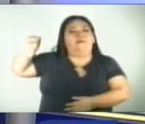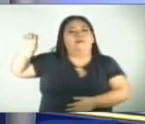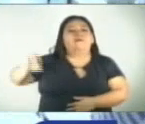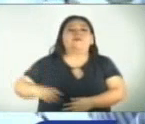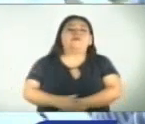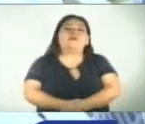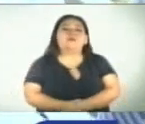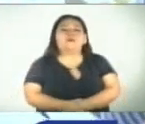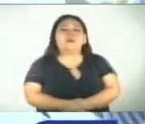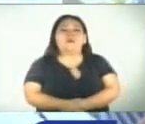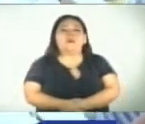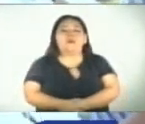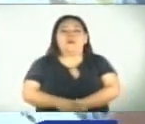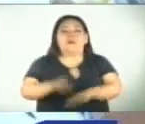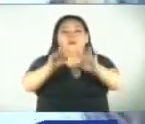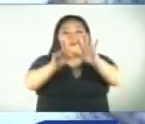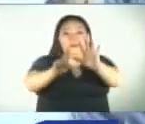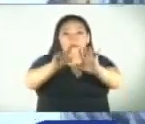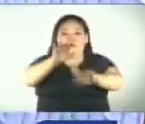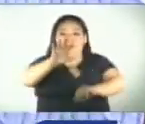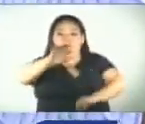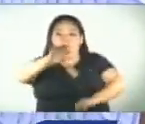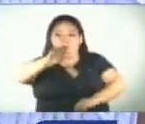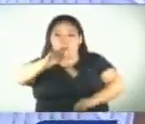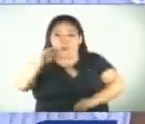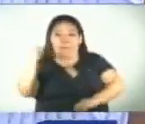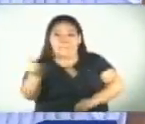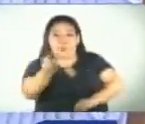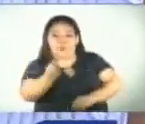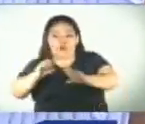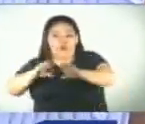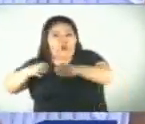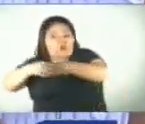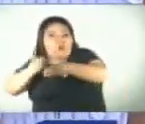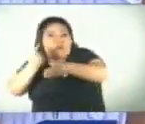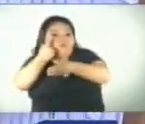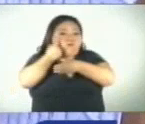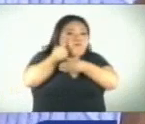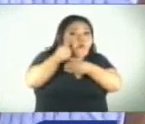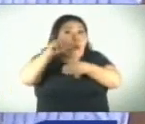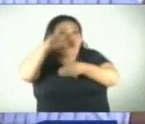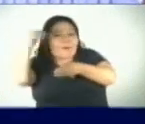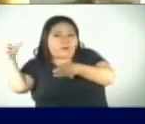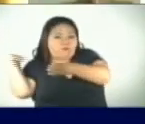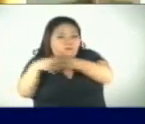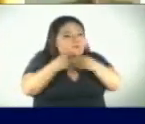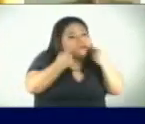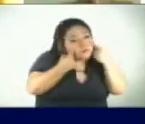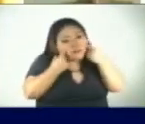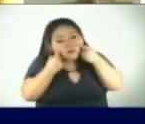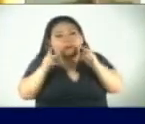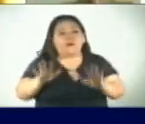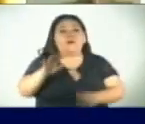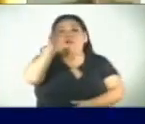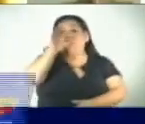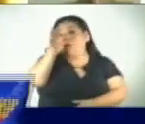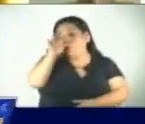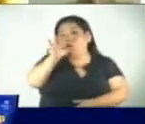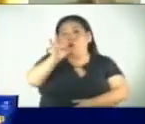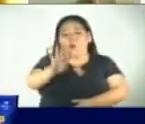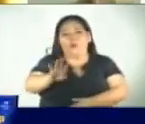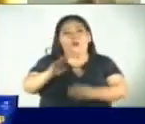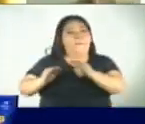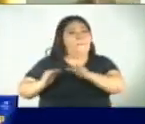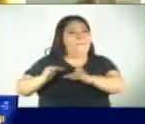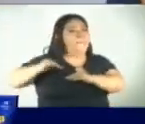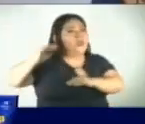Cerca de 650 observadores internacionales estarán presentes durante los comicios del 4 de febrero, un número mayor a lo